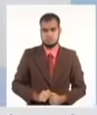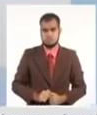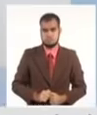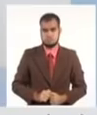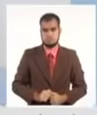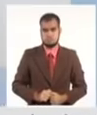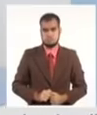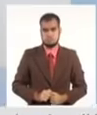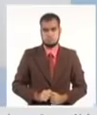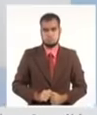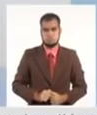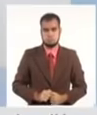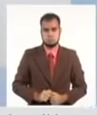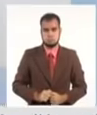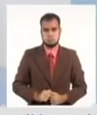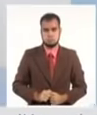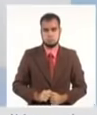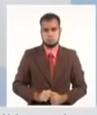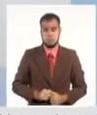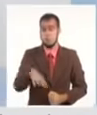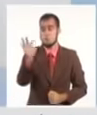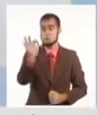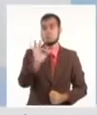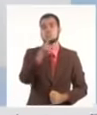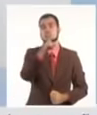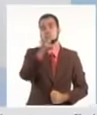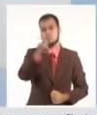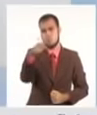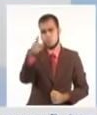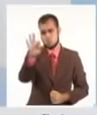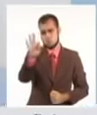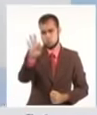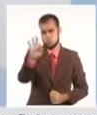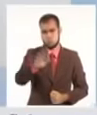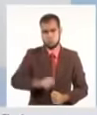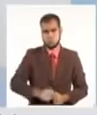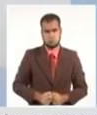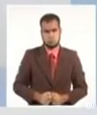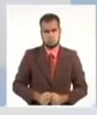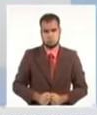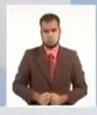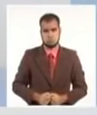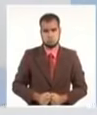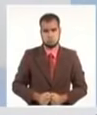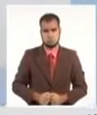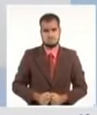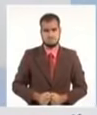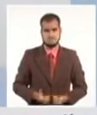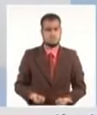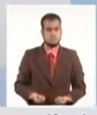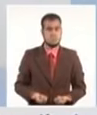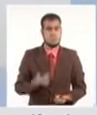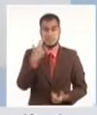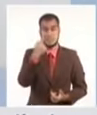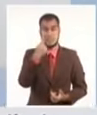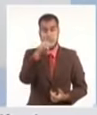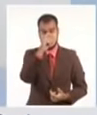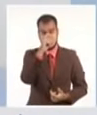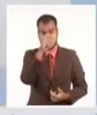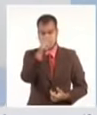Estamos hablando del 19,8% de todos los diagnosticados ayer. Y lo que es peor, de 18 años y